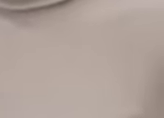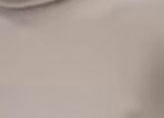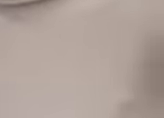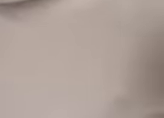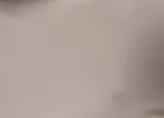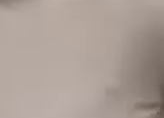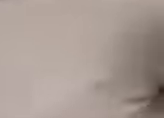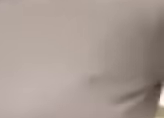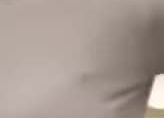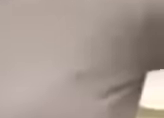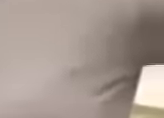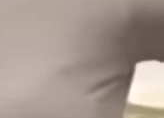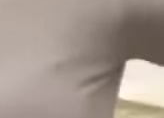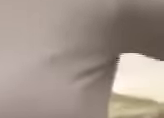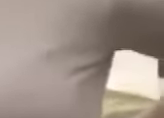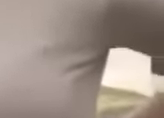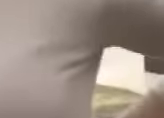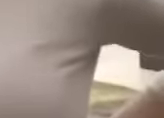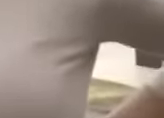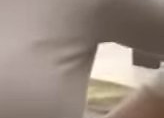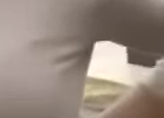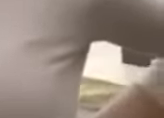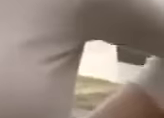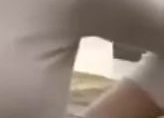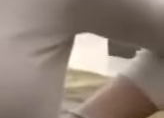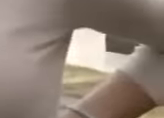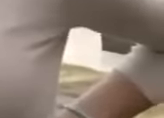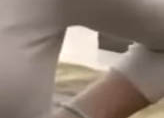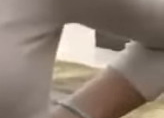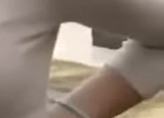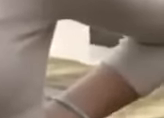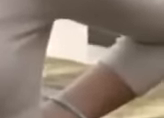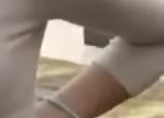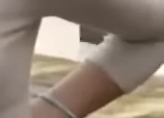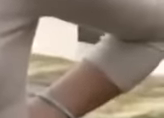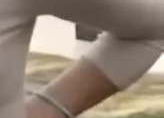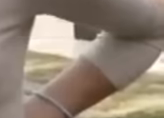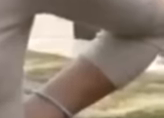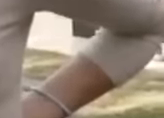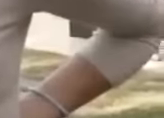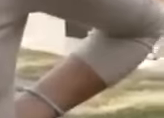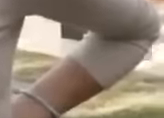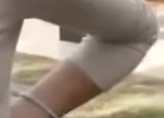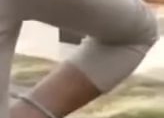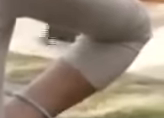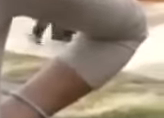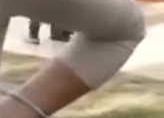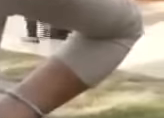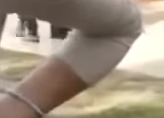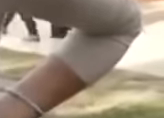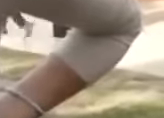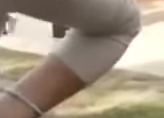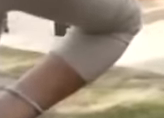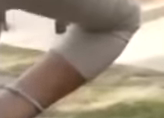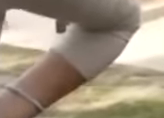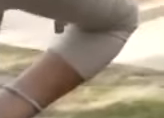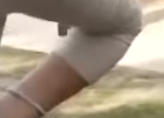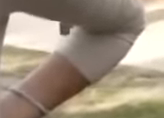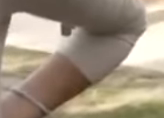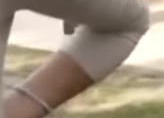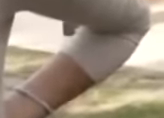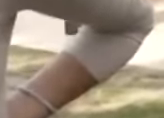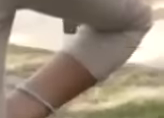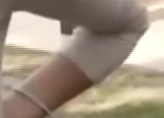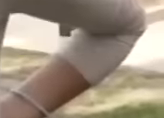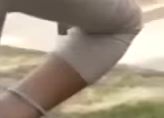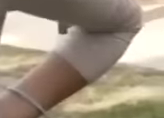imperialismo norteamericano. Pero además la respuesta en el área energética es seguir trabajando en los procesos de asociación